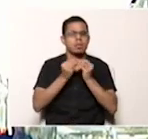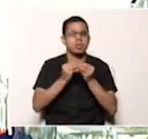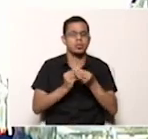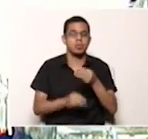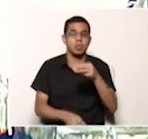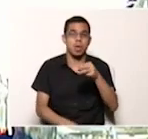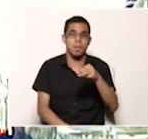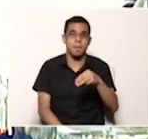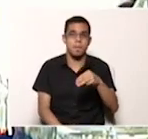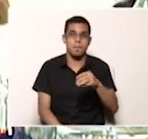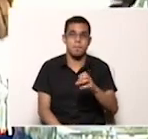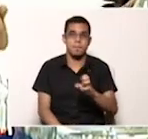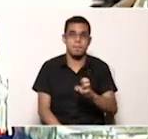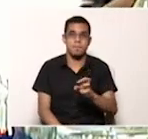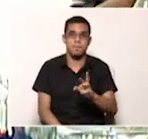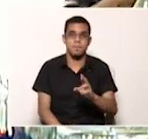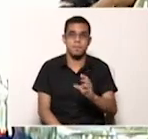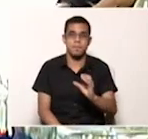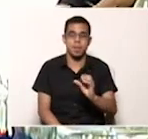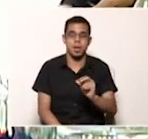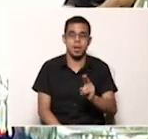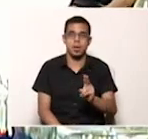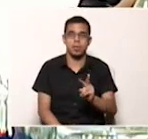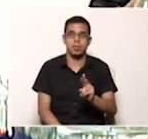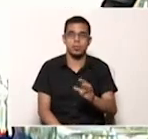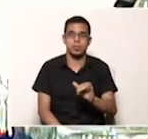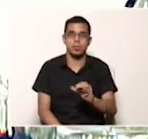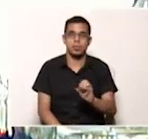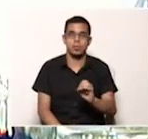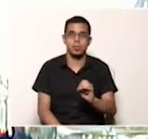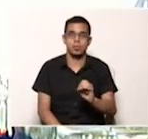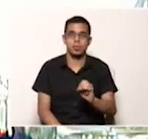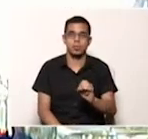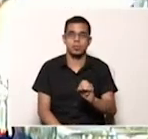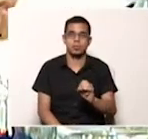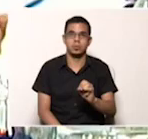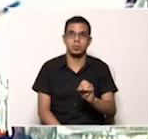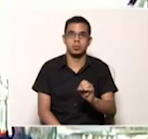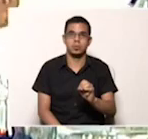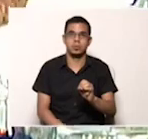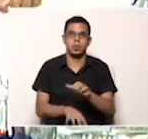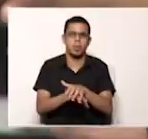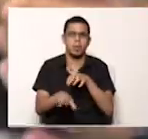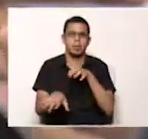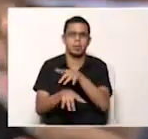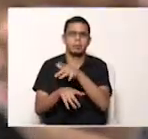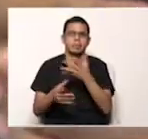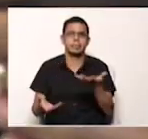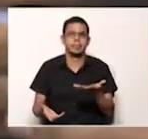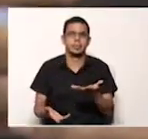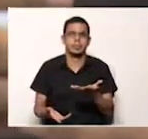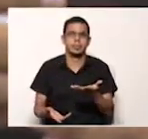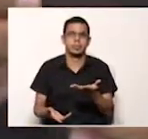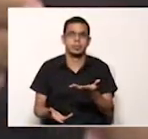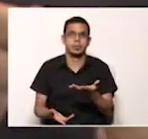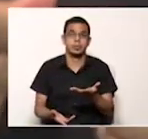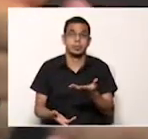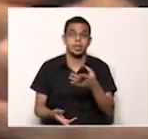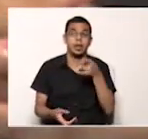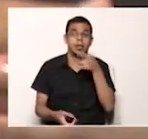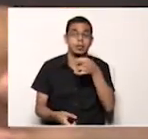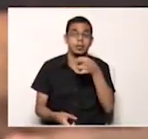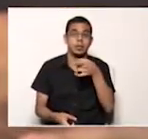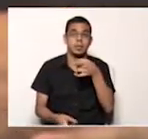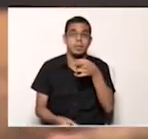Incluso se rompía y por lo general la gente jugaba con ese mercurio. Cuestión que no se debe hacer porque el